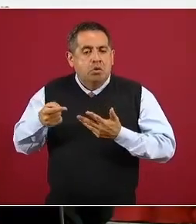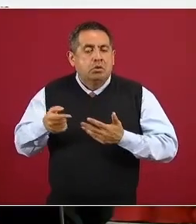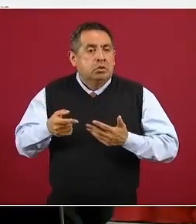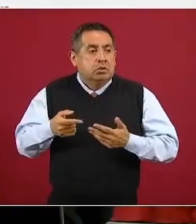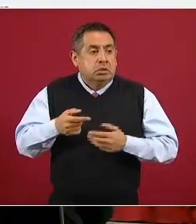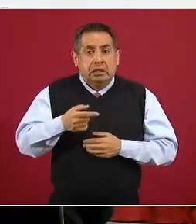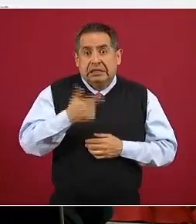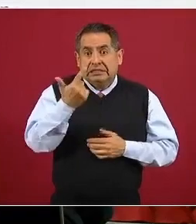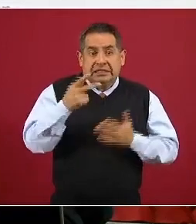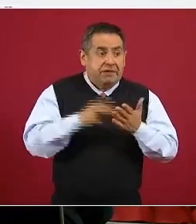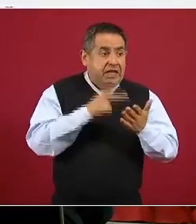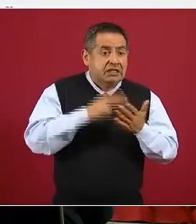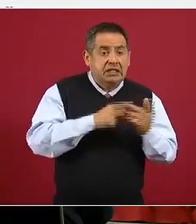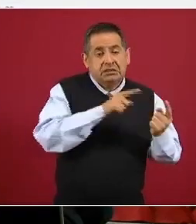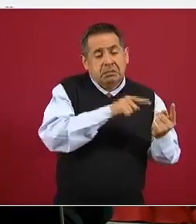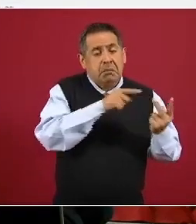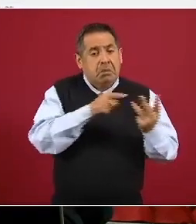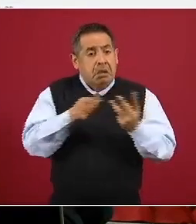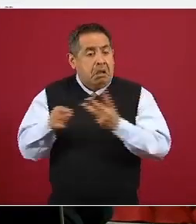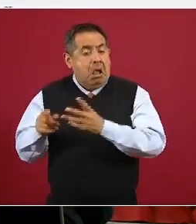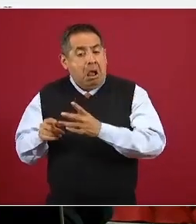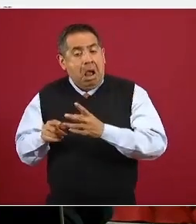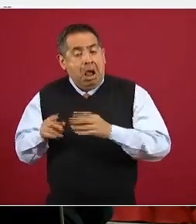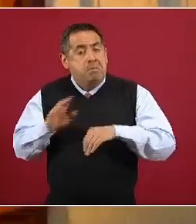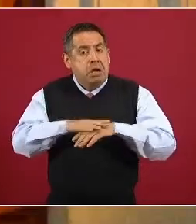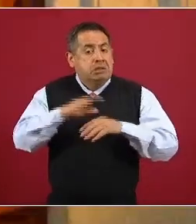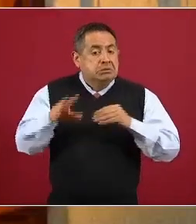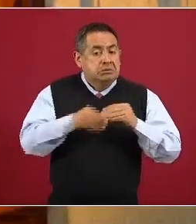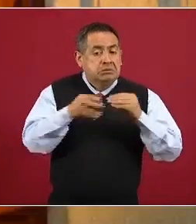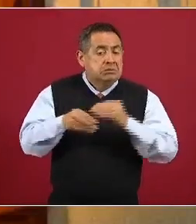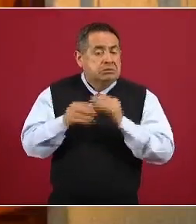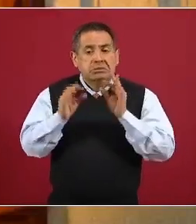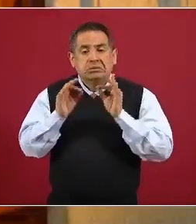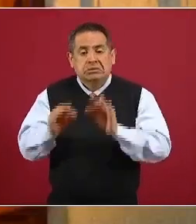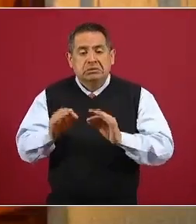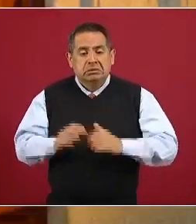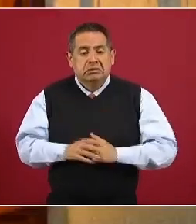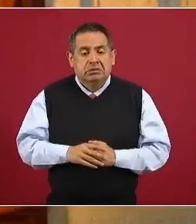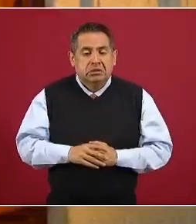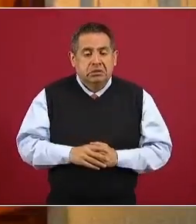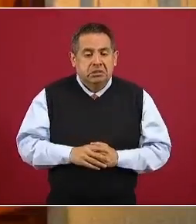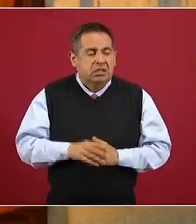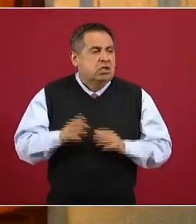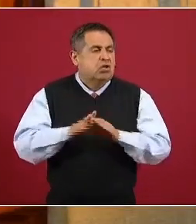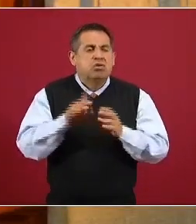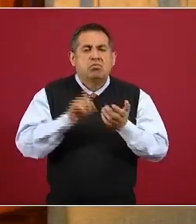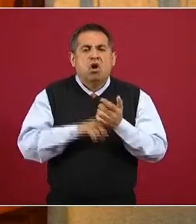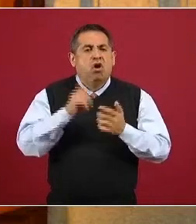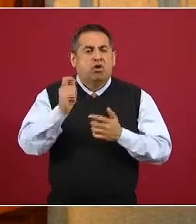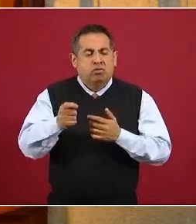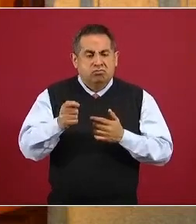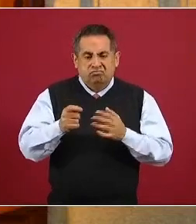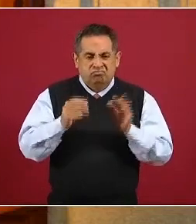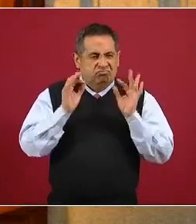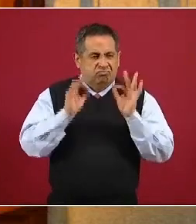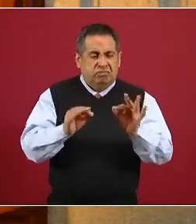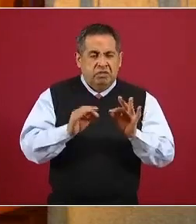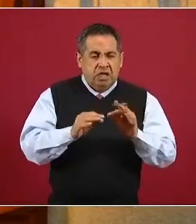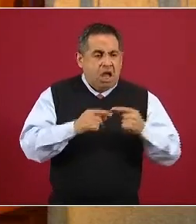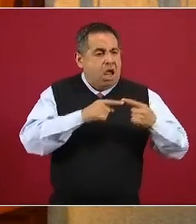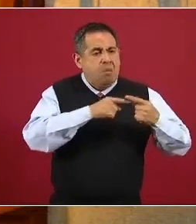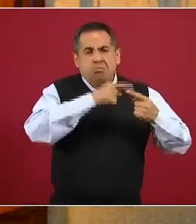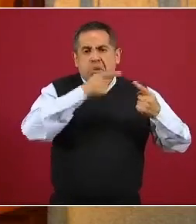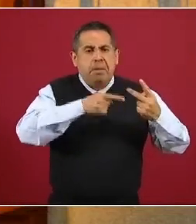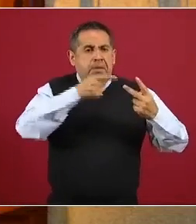favor. 7 eventos adicionales que se llevaban de forma